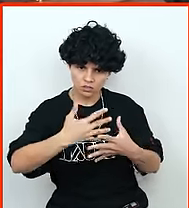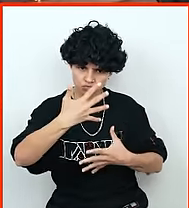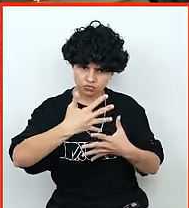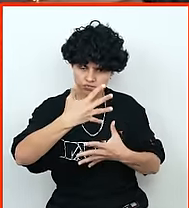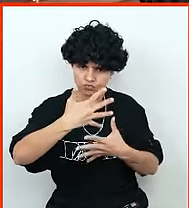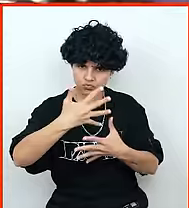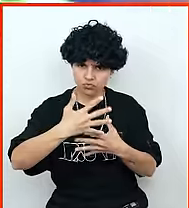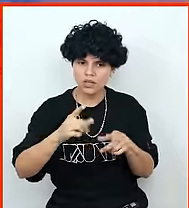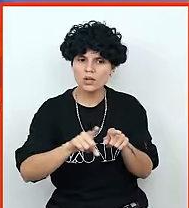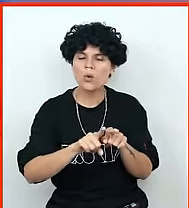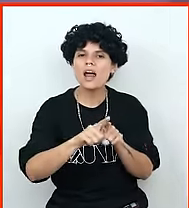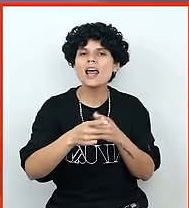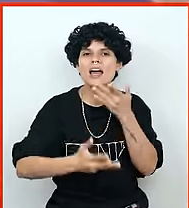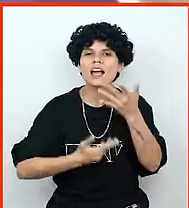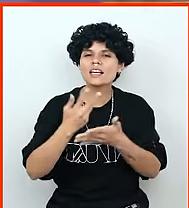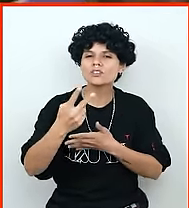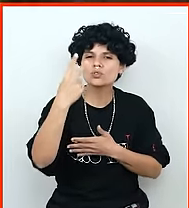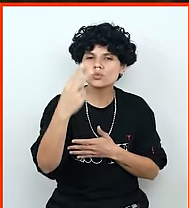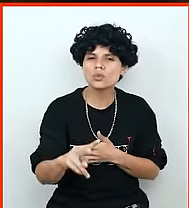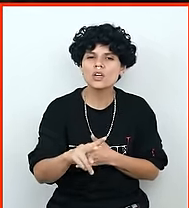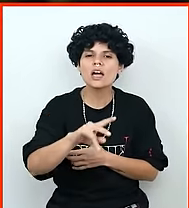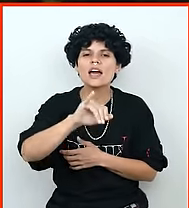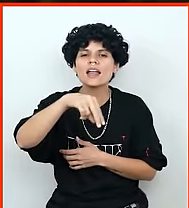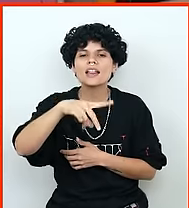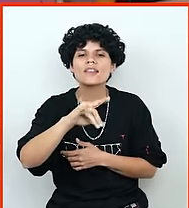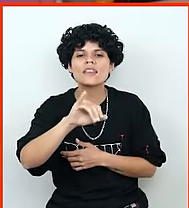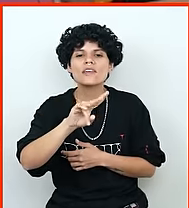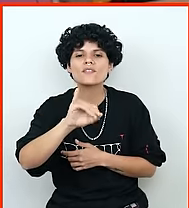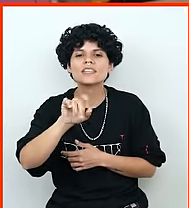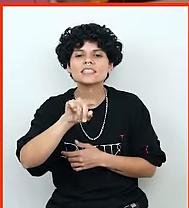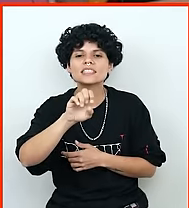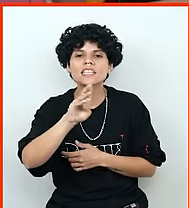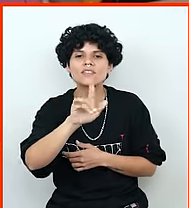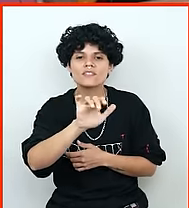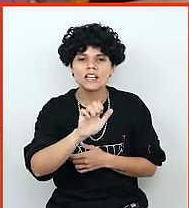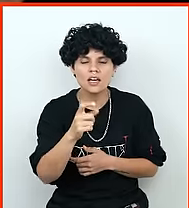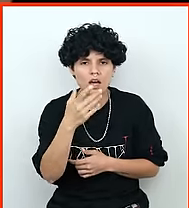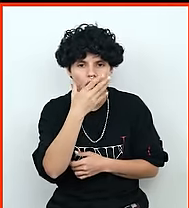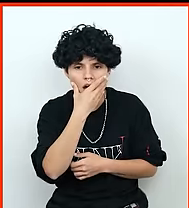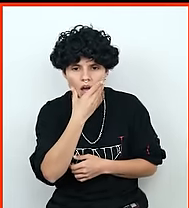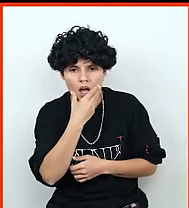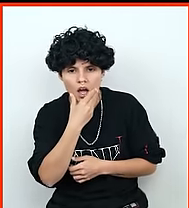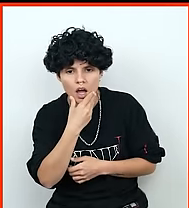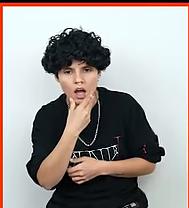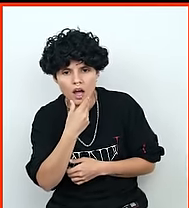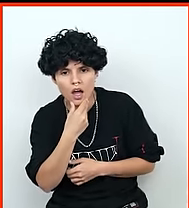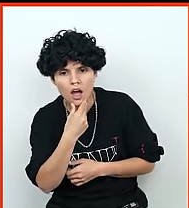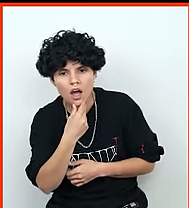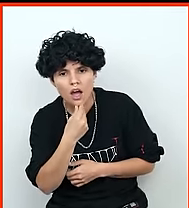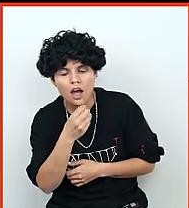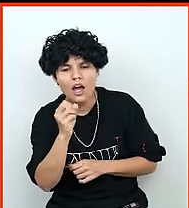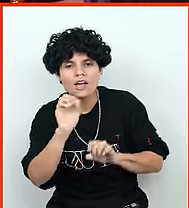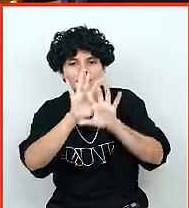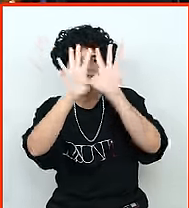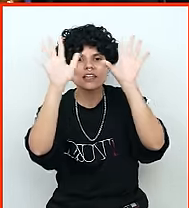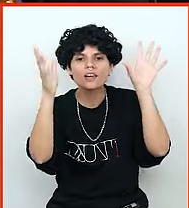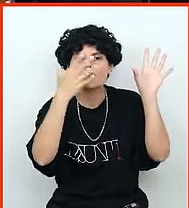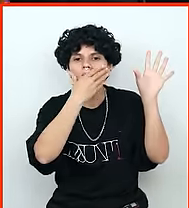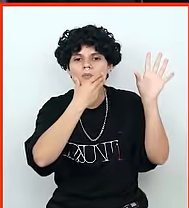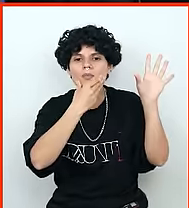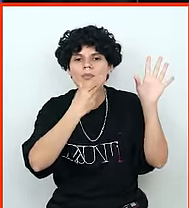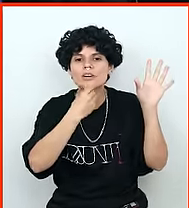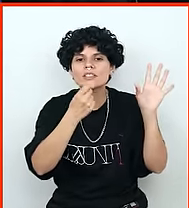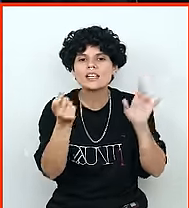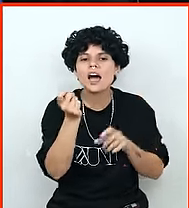da cuenta de cómo parte tu canción. Mira. Qué hermoso está este cielo que tiene el firmamento. Qué bello